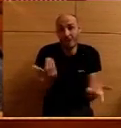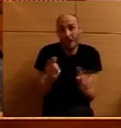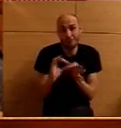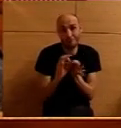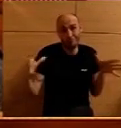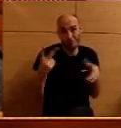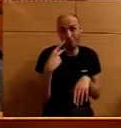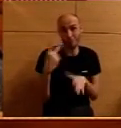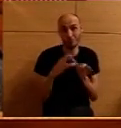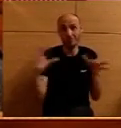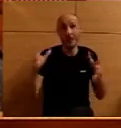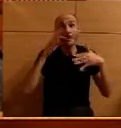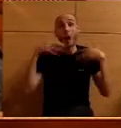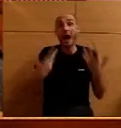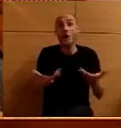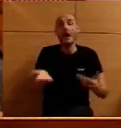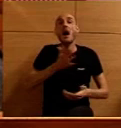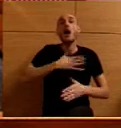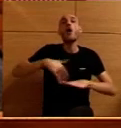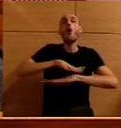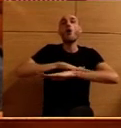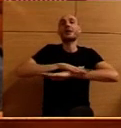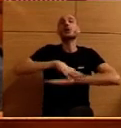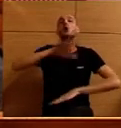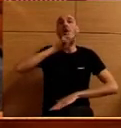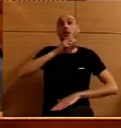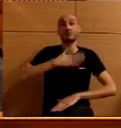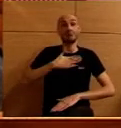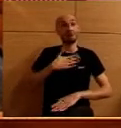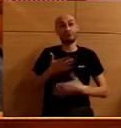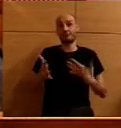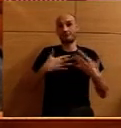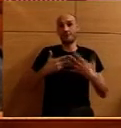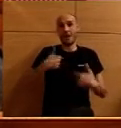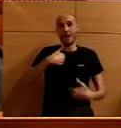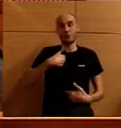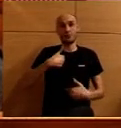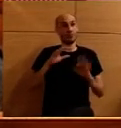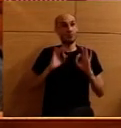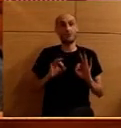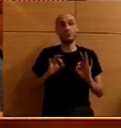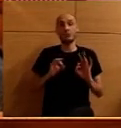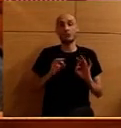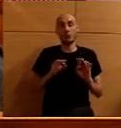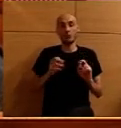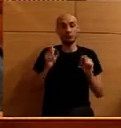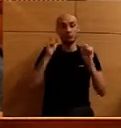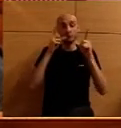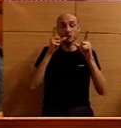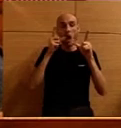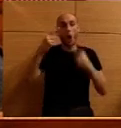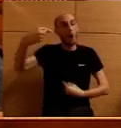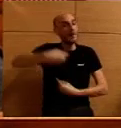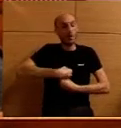estos momentos estamos gobernando nosotros. Y nosotros consideramos que estas cosas las debemos de hacer porque es nuestra obligación. Cuando ustedes